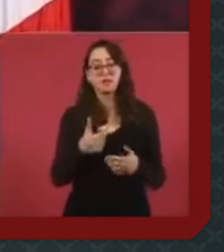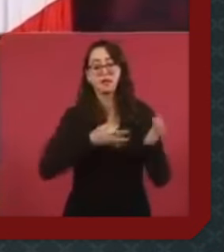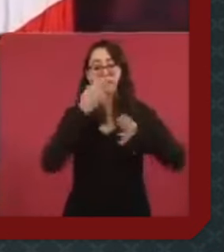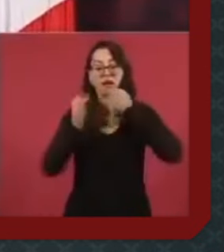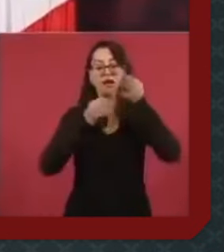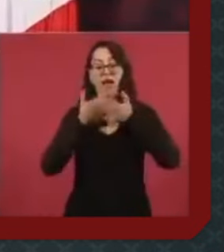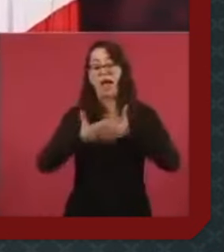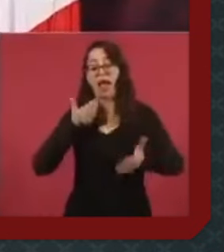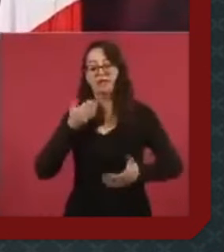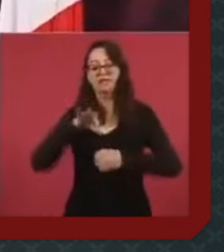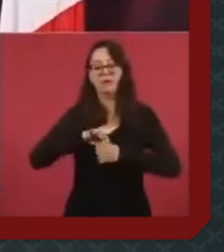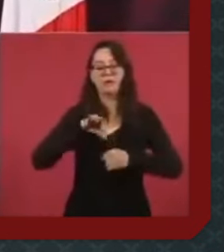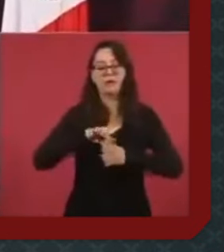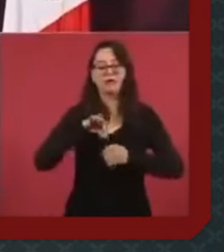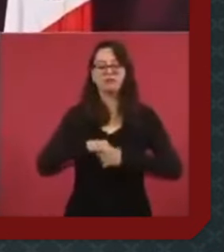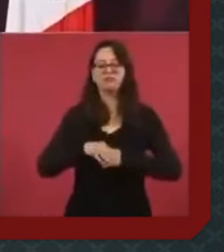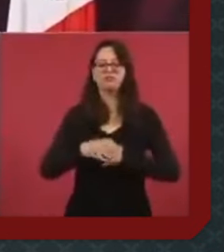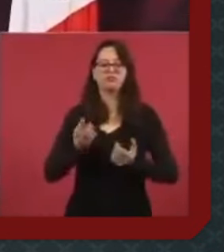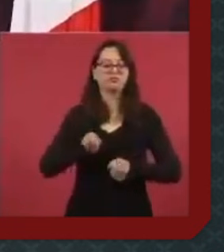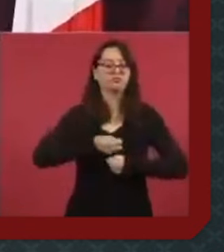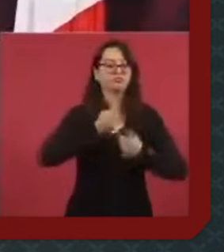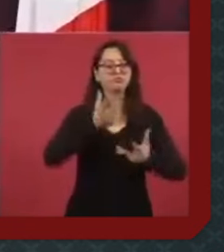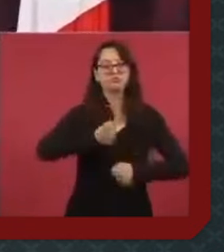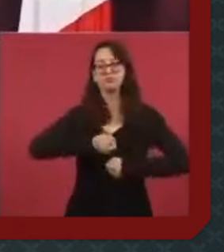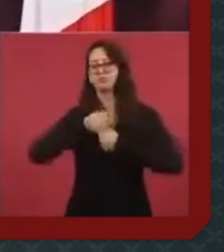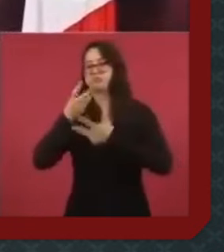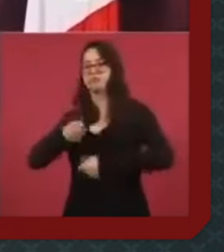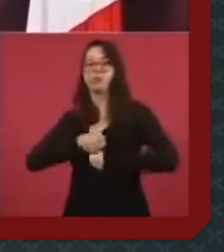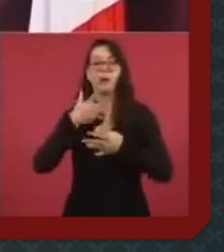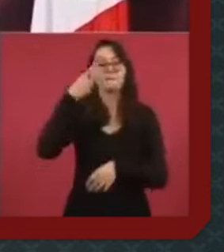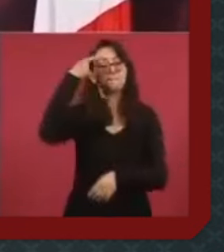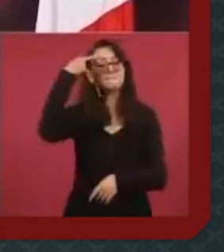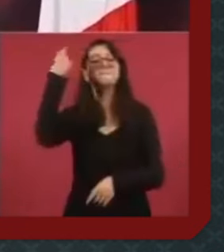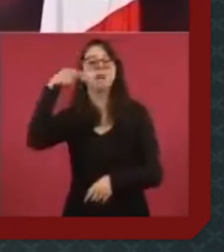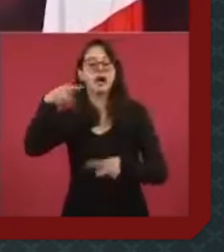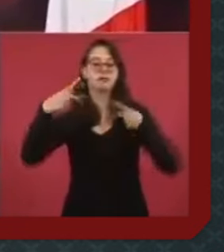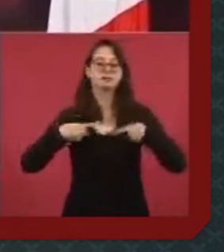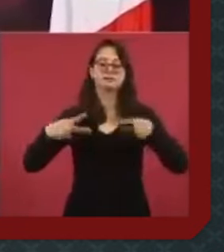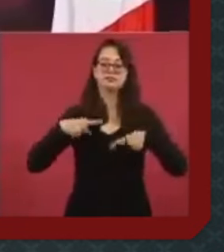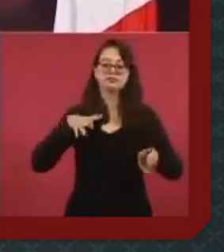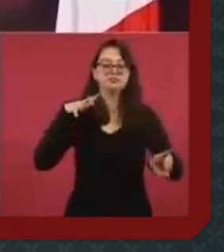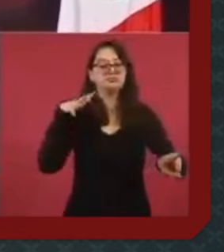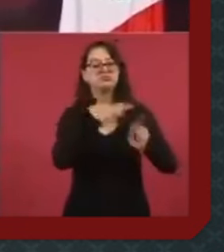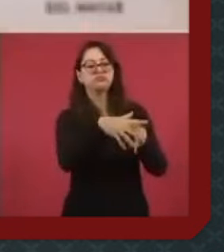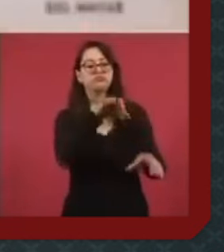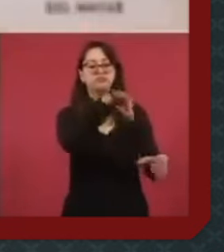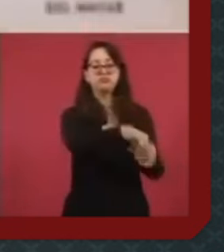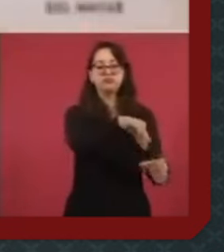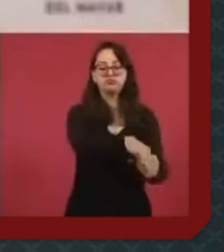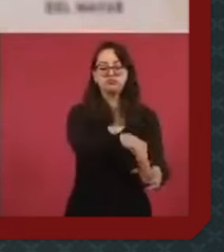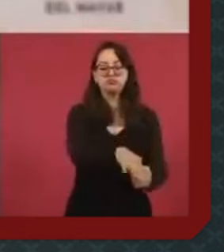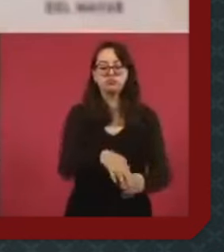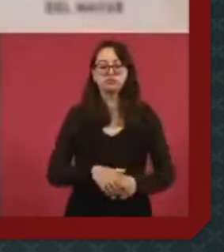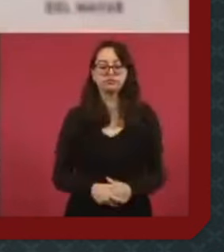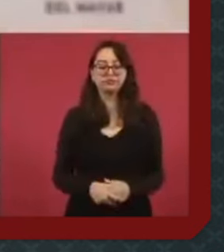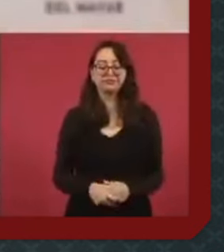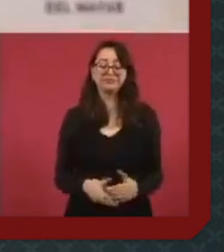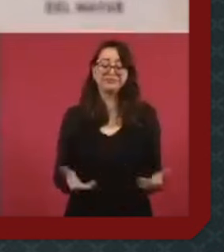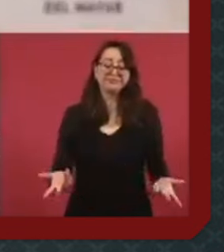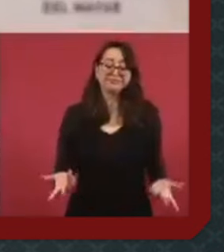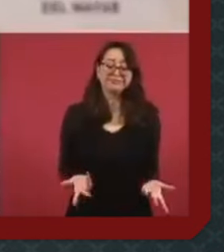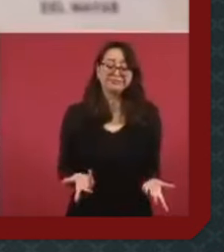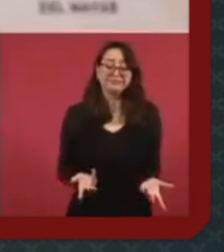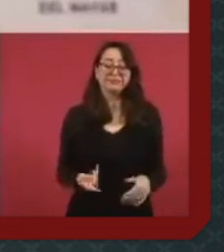antimigrantes traigo todos los detalles durante su intervención el presidente López Obrador se refirió al